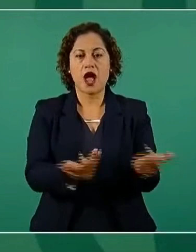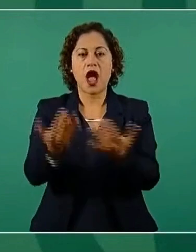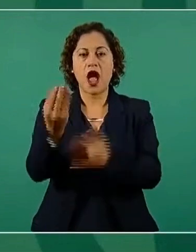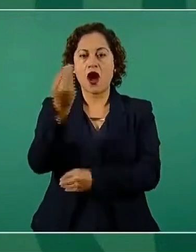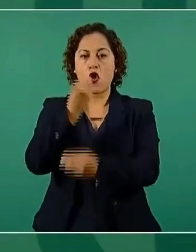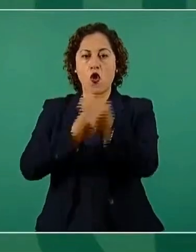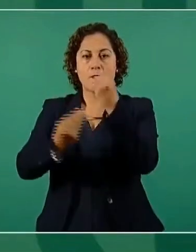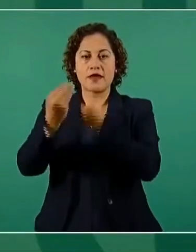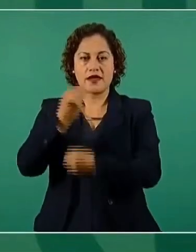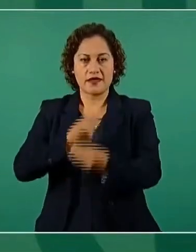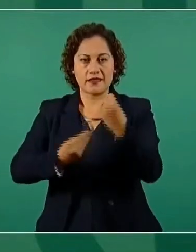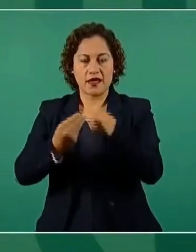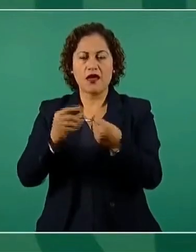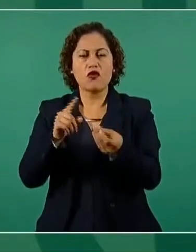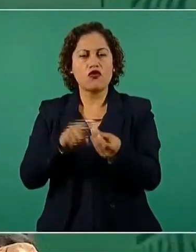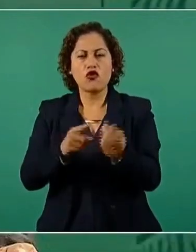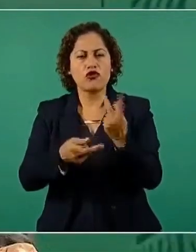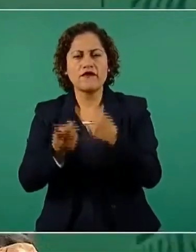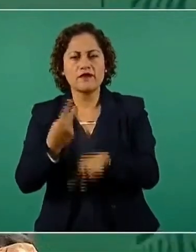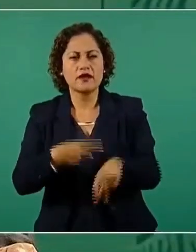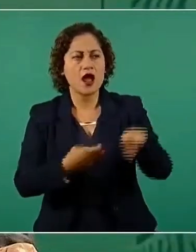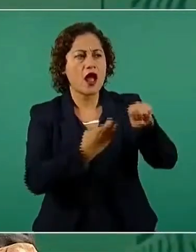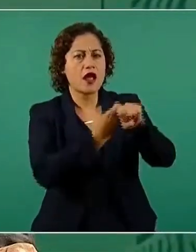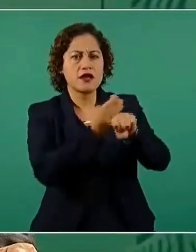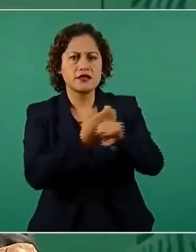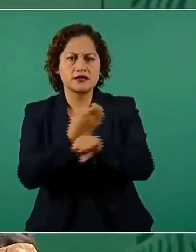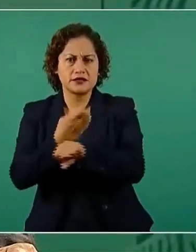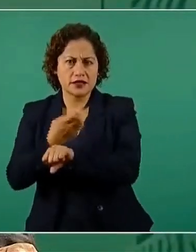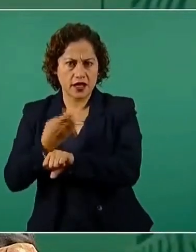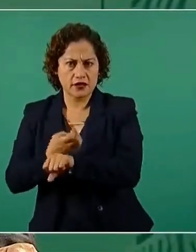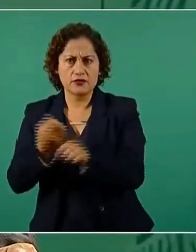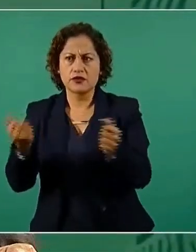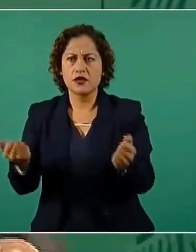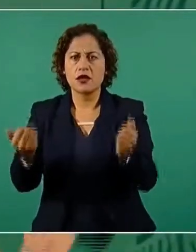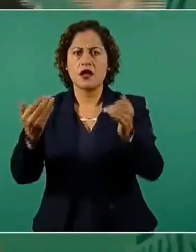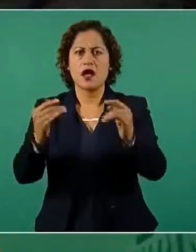de los estados, ponían carpas